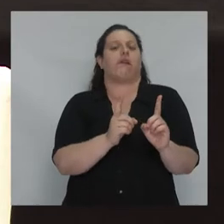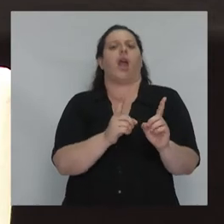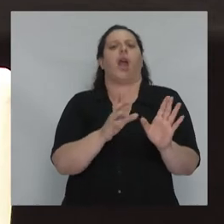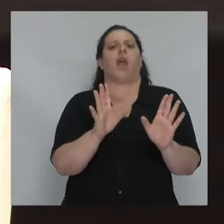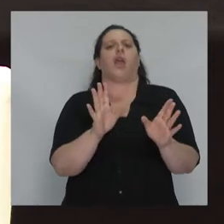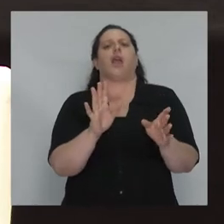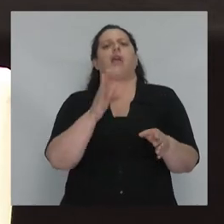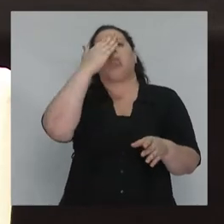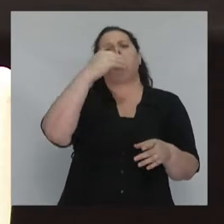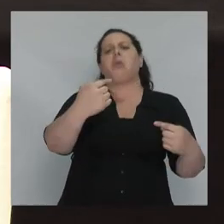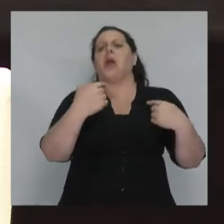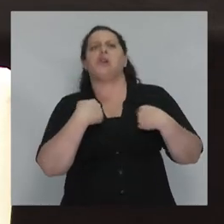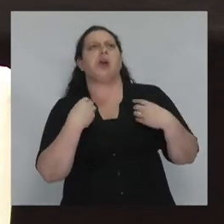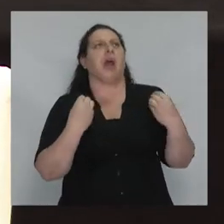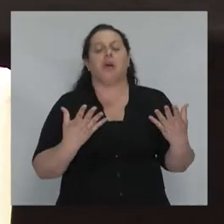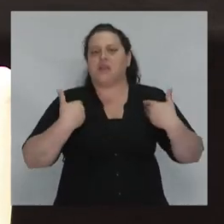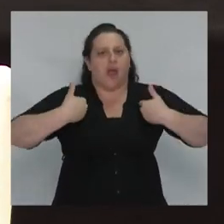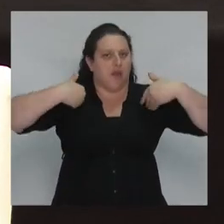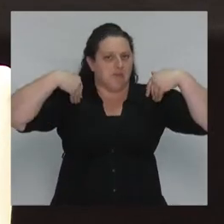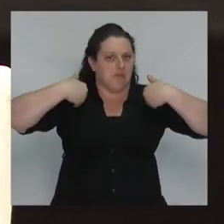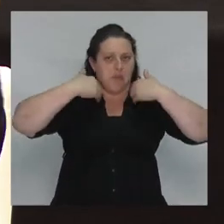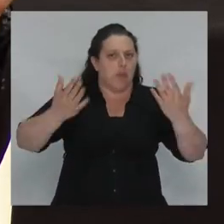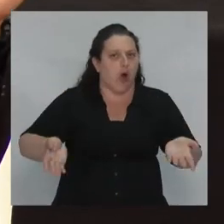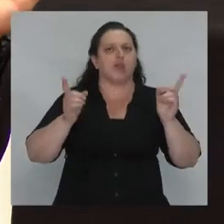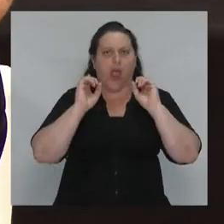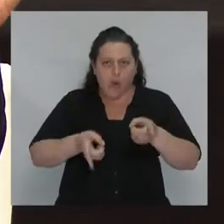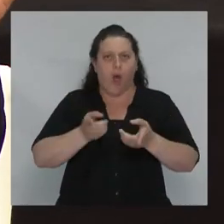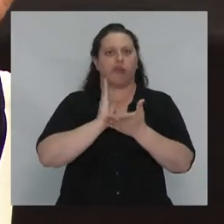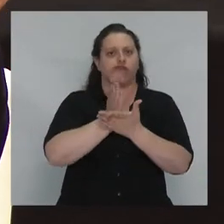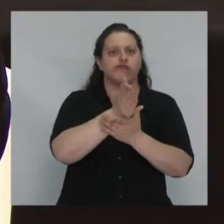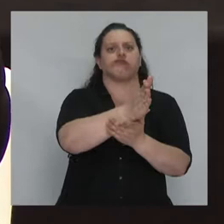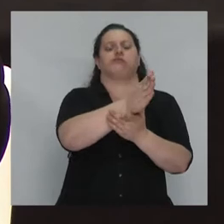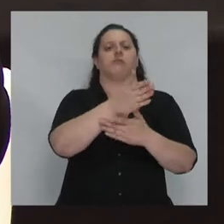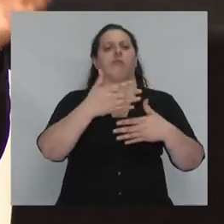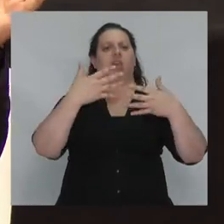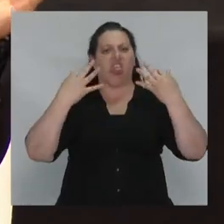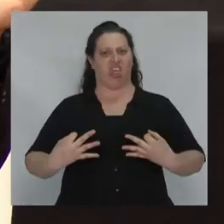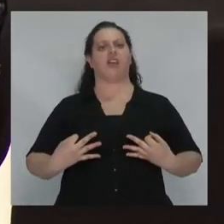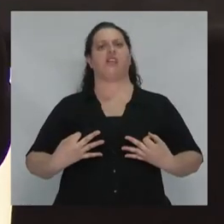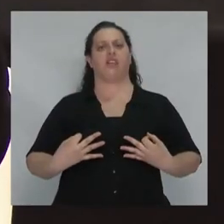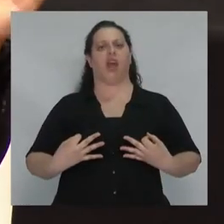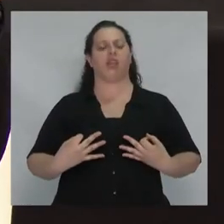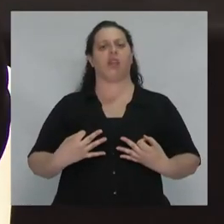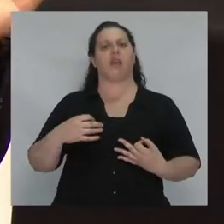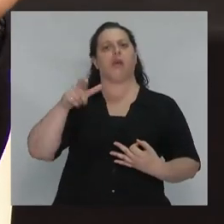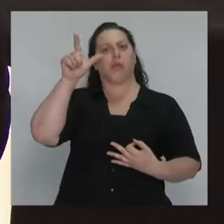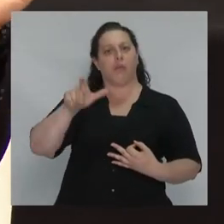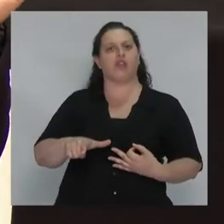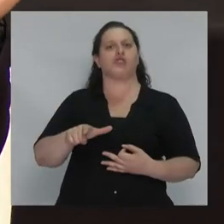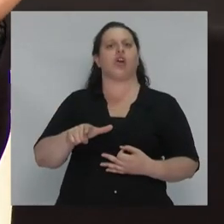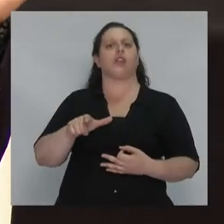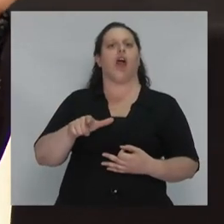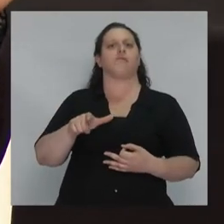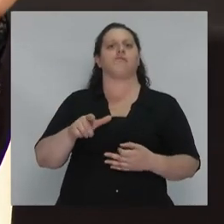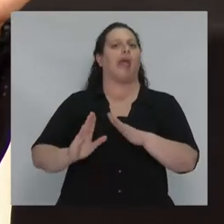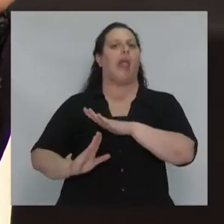él personalmente este tipo de actitud. Es la dignidad de los dirigentes que nosotros reclamamos